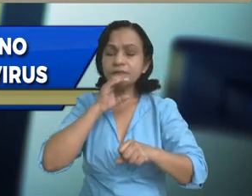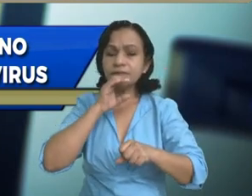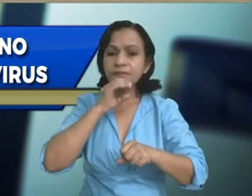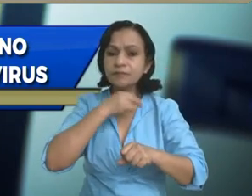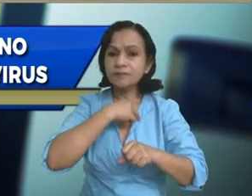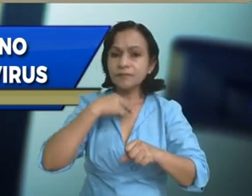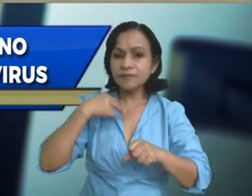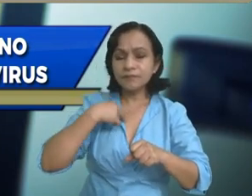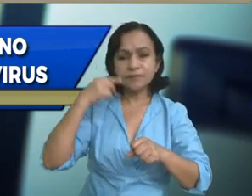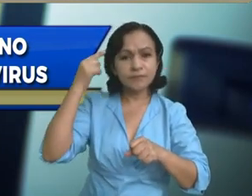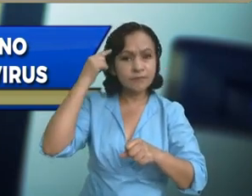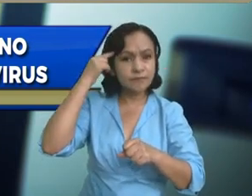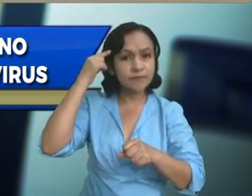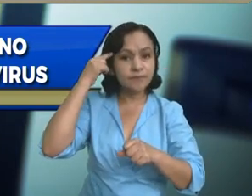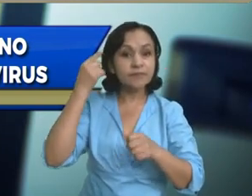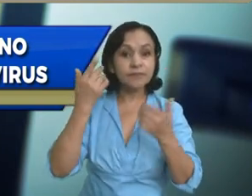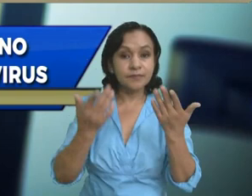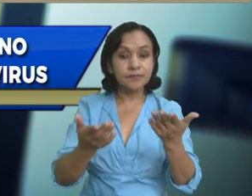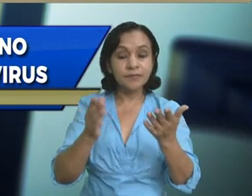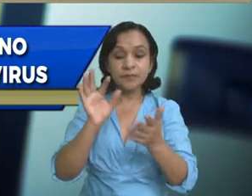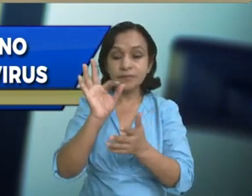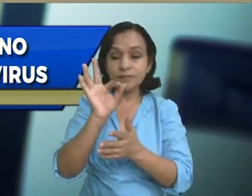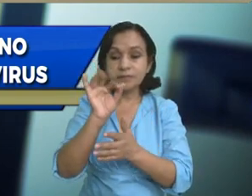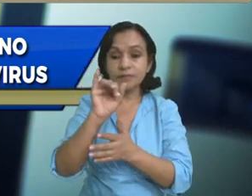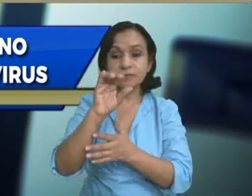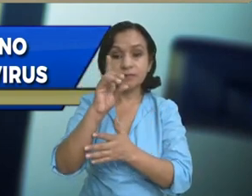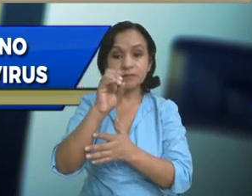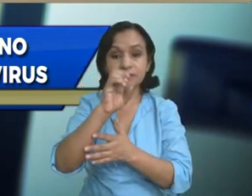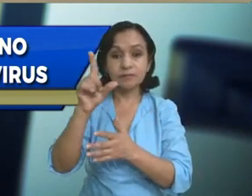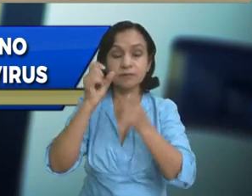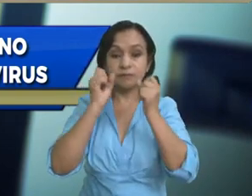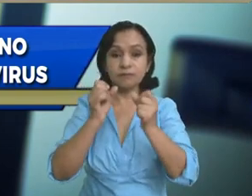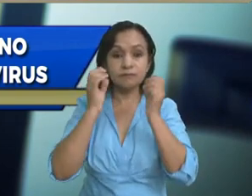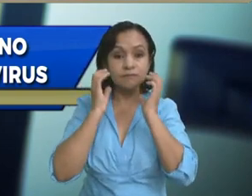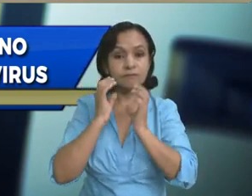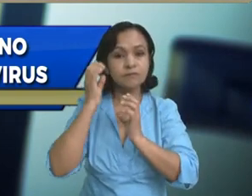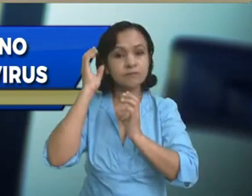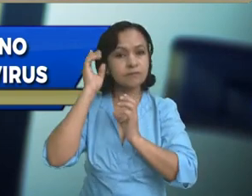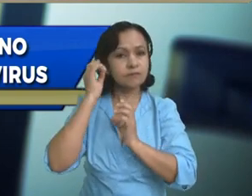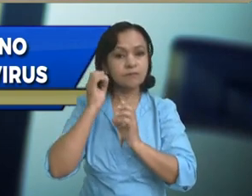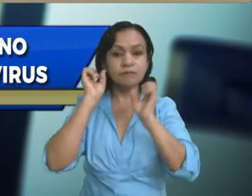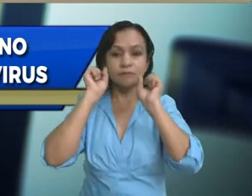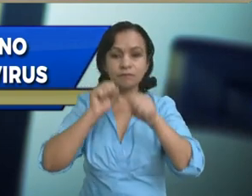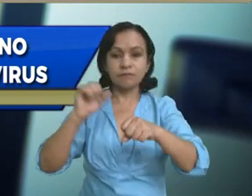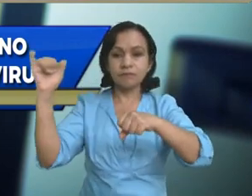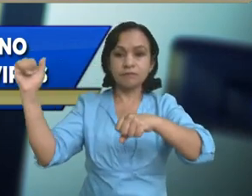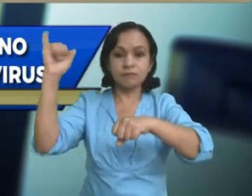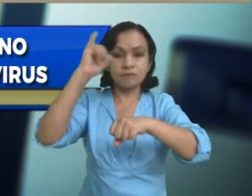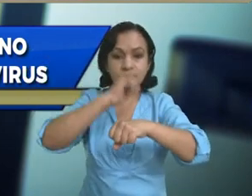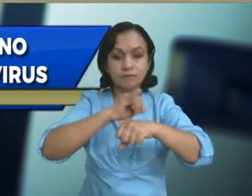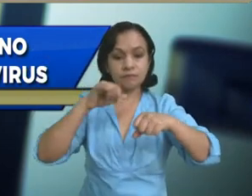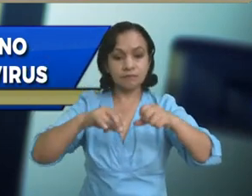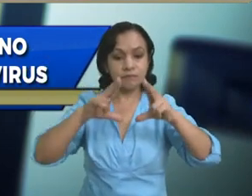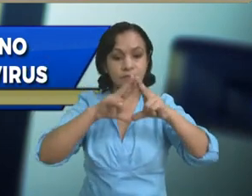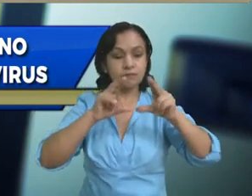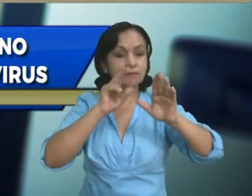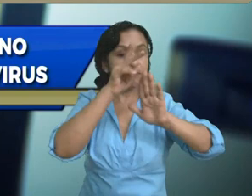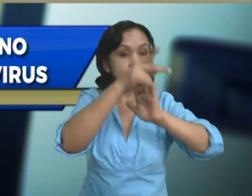construcción, a ese pensamiento de Fidel, que era un gran estratega, bueno, poder hoy estar aquí y en cualquier otra parte del